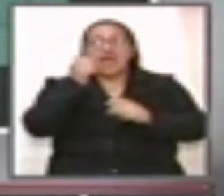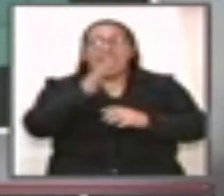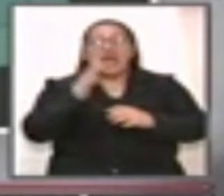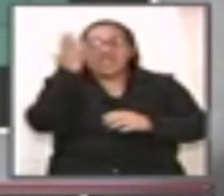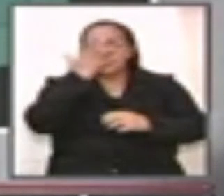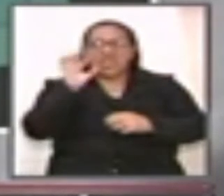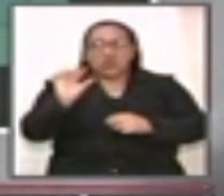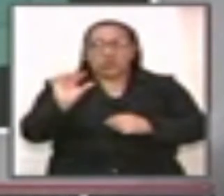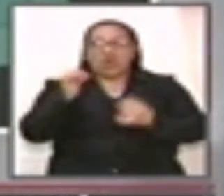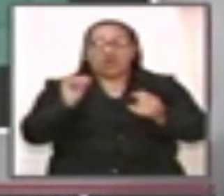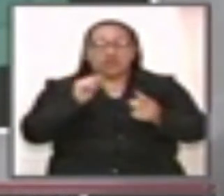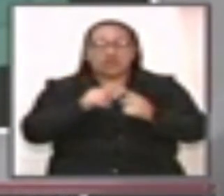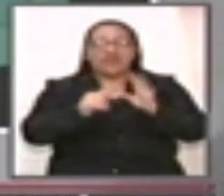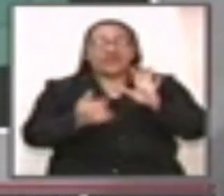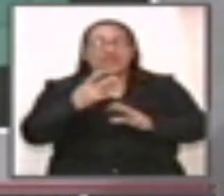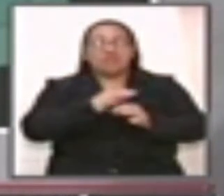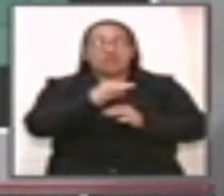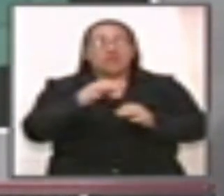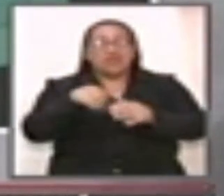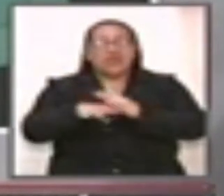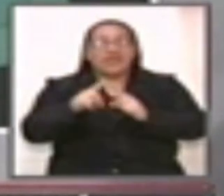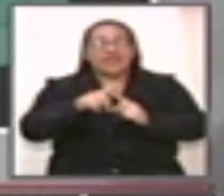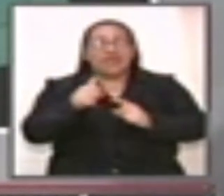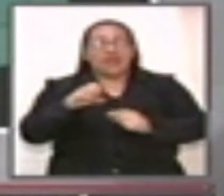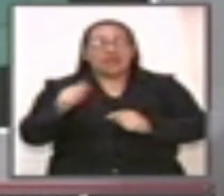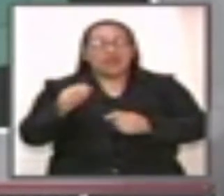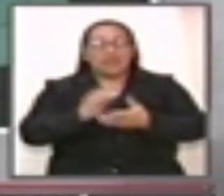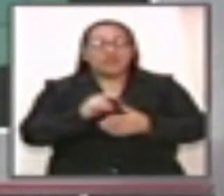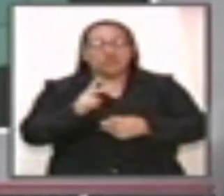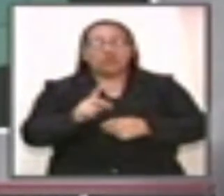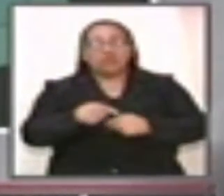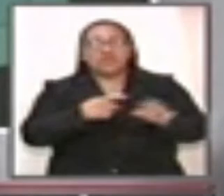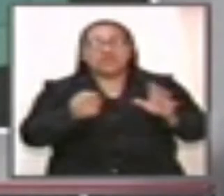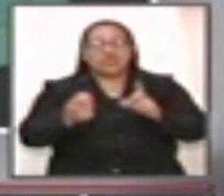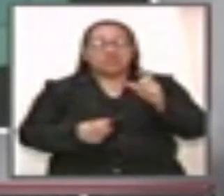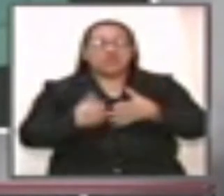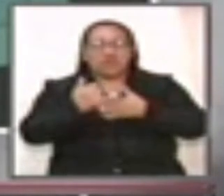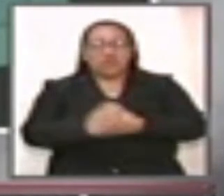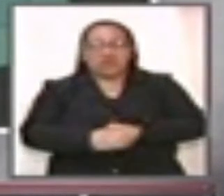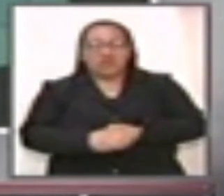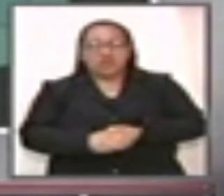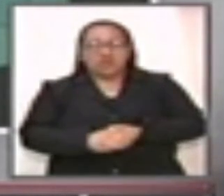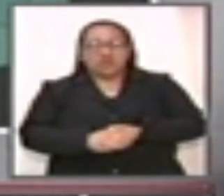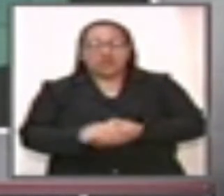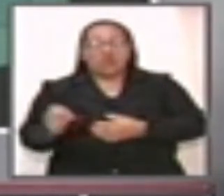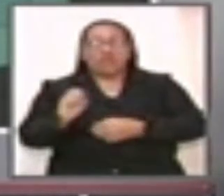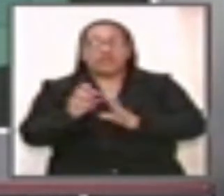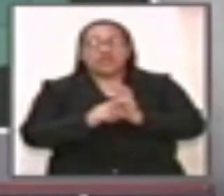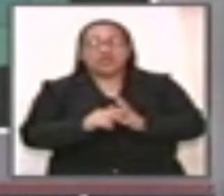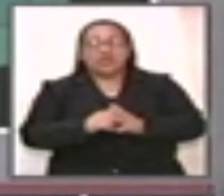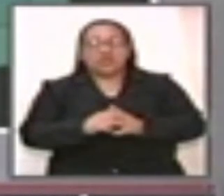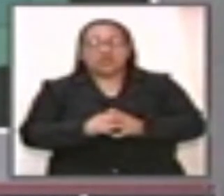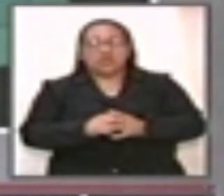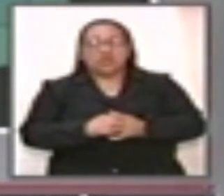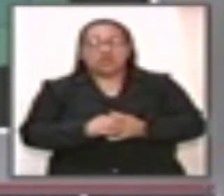de hoy ya estamos llegando a 13 regiones, 15 productos, más de 2.700 beneficiados. Con las ofertas regionales y con